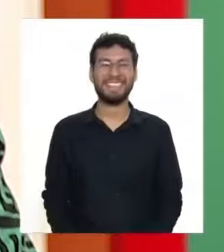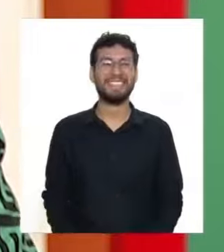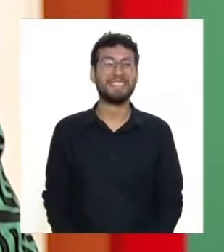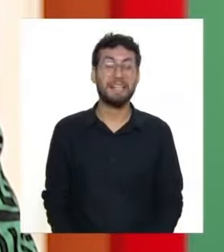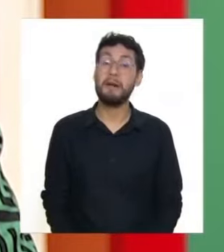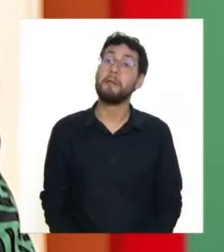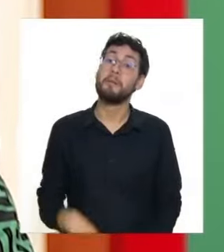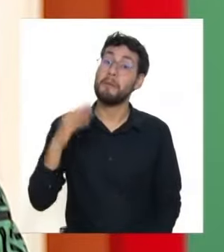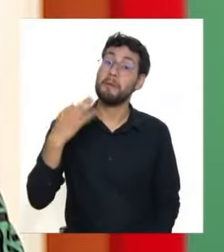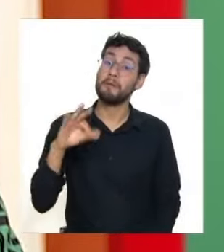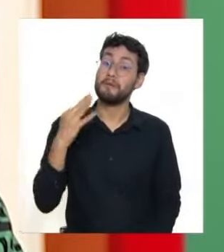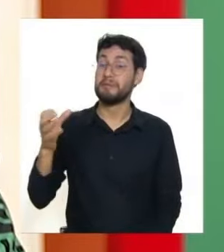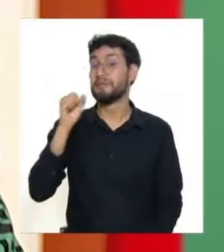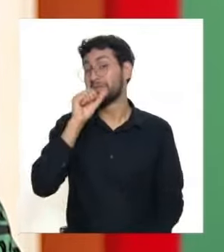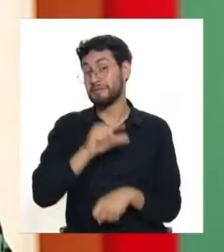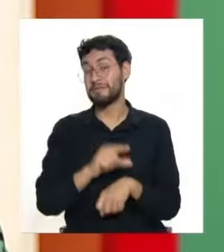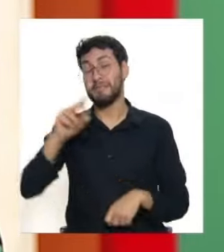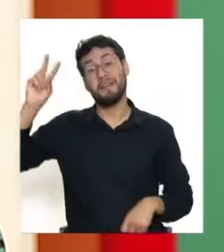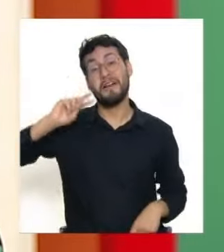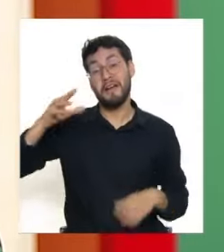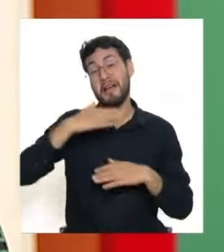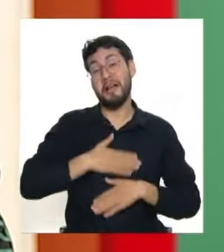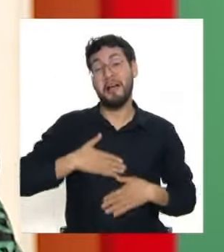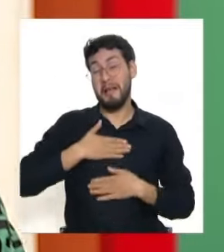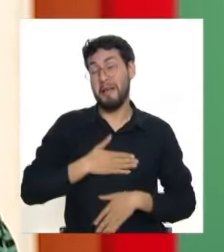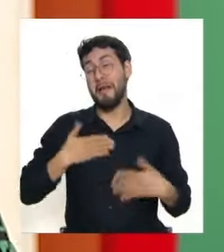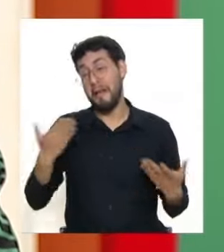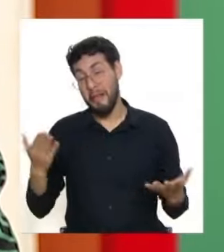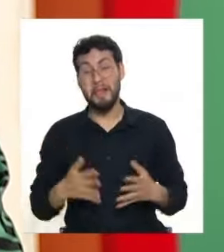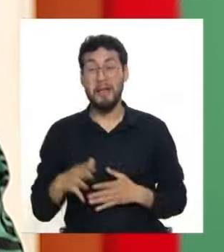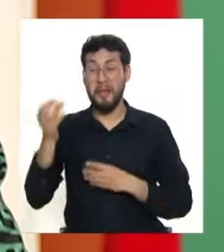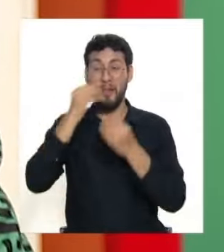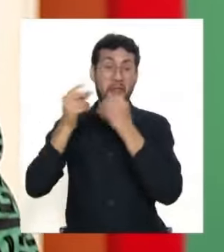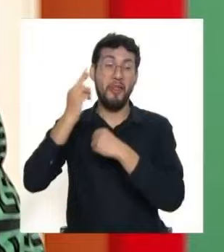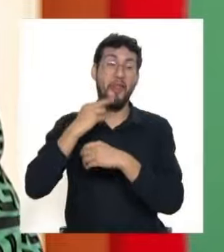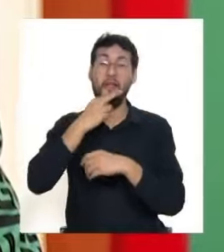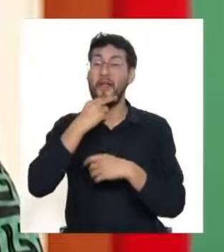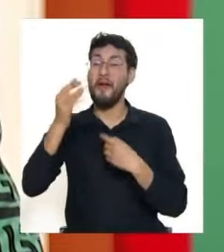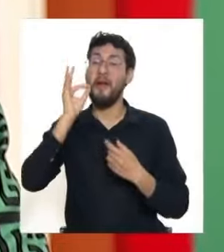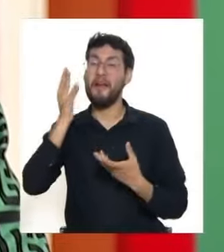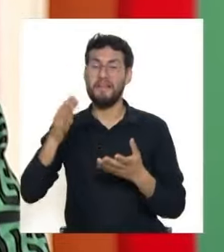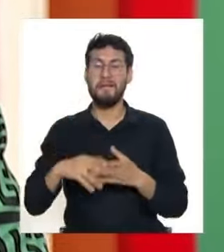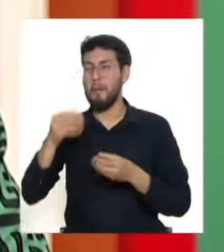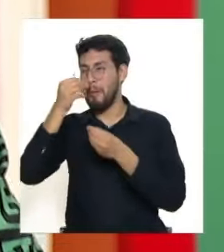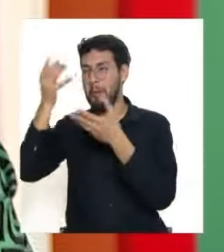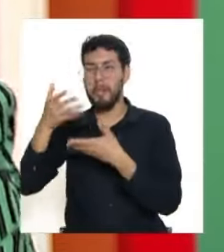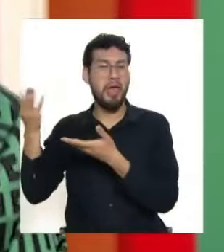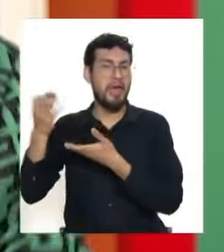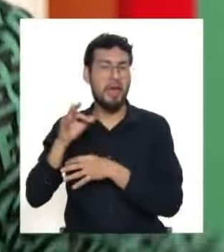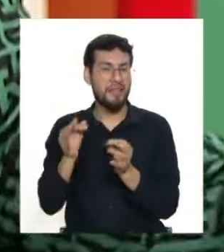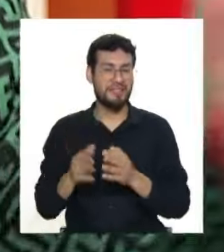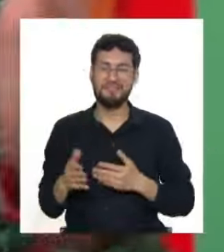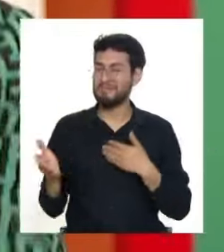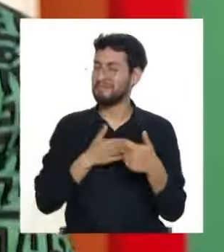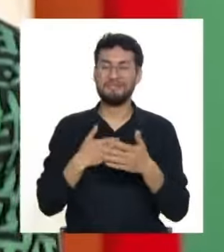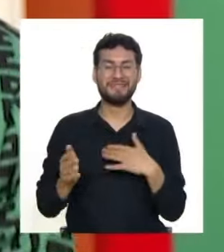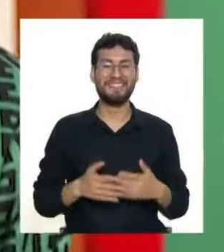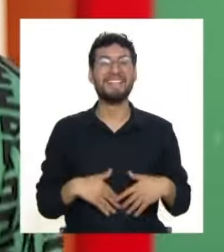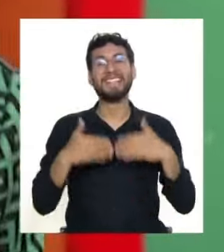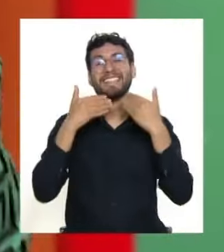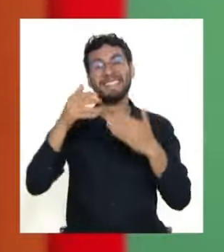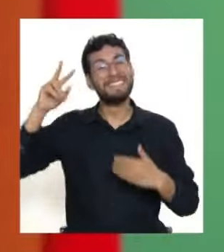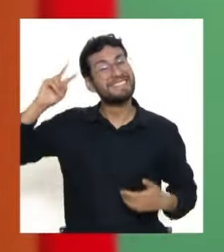Y como siempre, Genaro y Vanesita disfrutando, comiendo en restaurantes deliciosos y nunca nos traen nada, pero no importa.